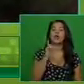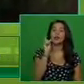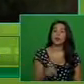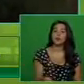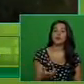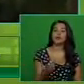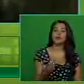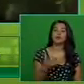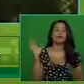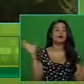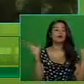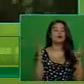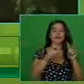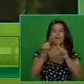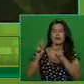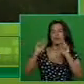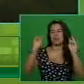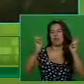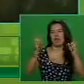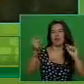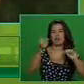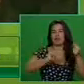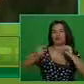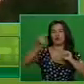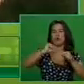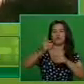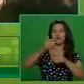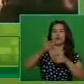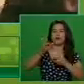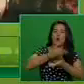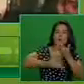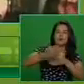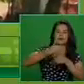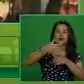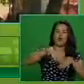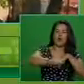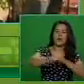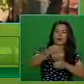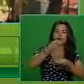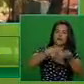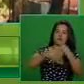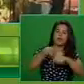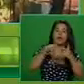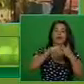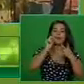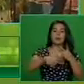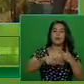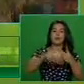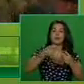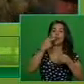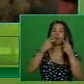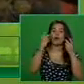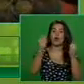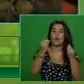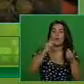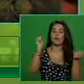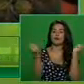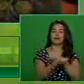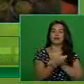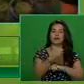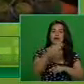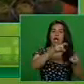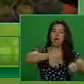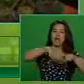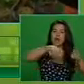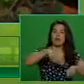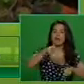con los grupos temáticos de facilitación de comercio y política fundiaria y de acceso a la tierra y reforma agraria, que es otro, digamos, de los temas